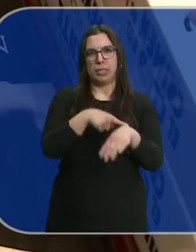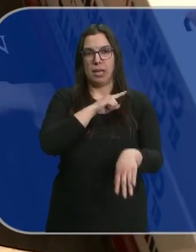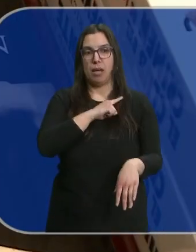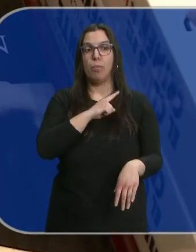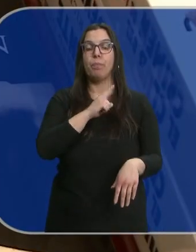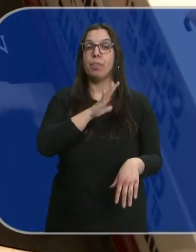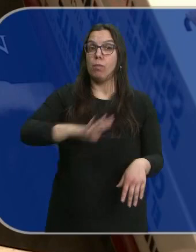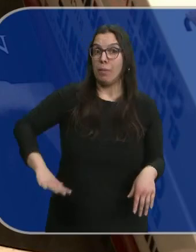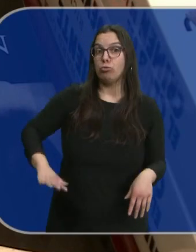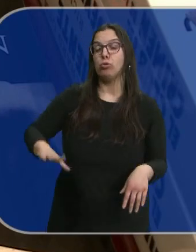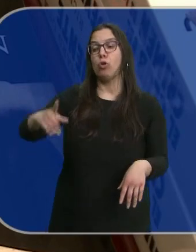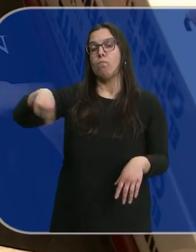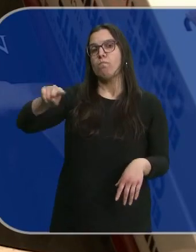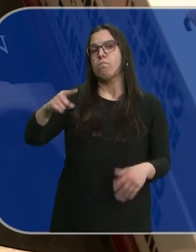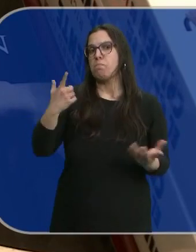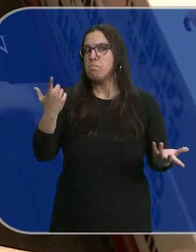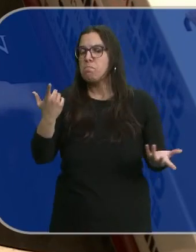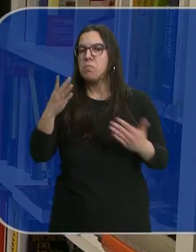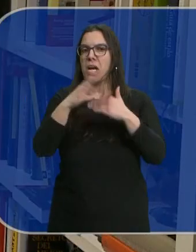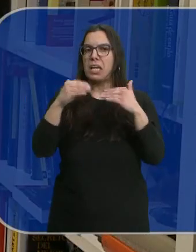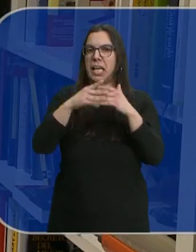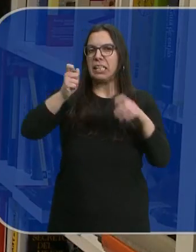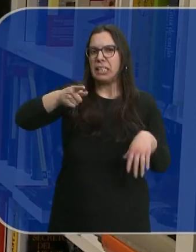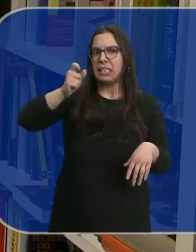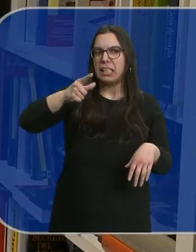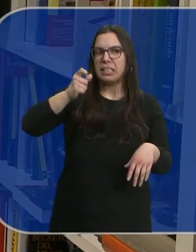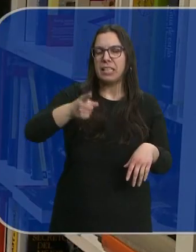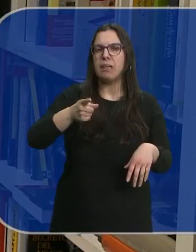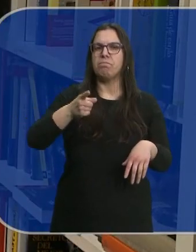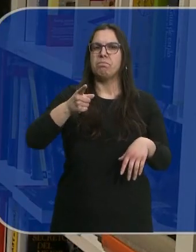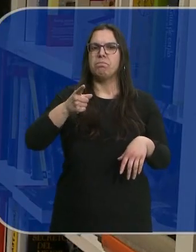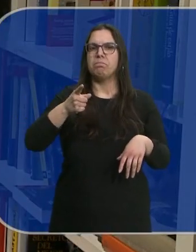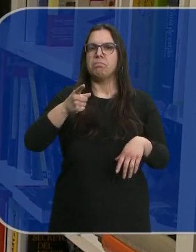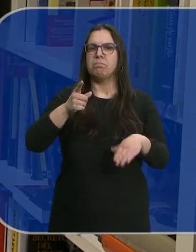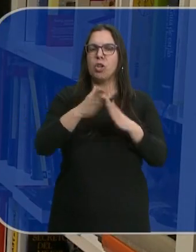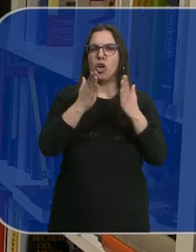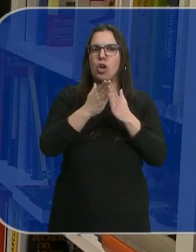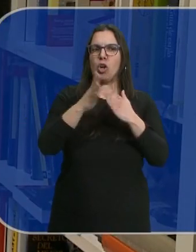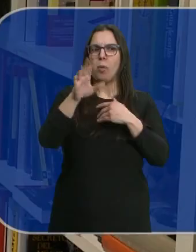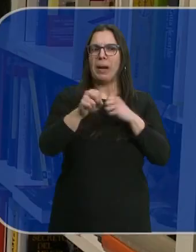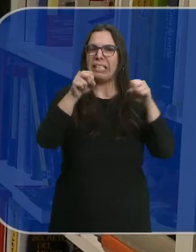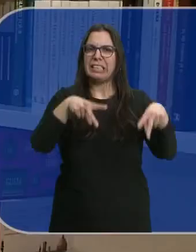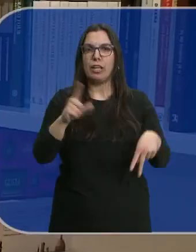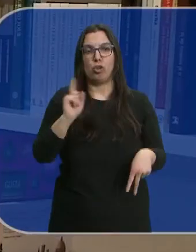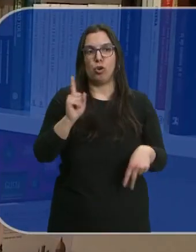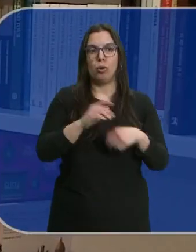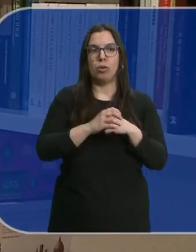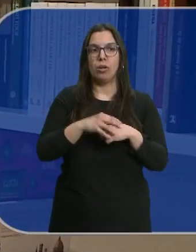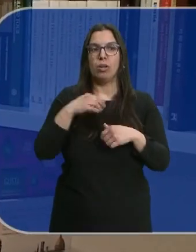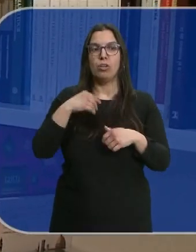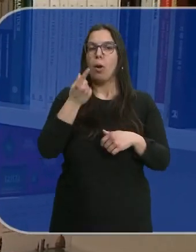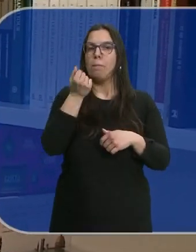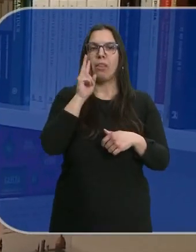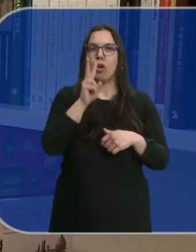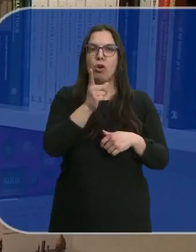De momento los libreros no están notando que sus clientes habituales como Berta dejen de comprar como lo hacían hasta ahora. No miro los precios,